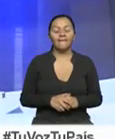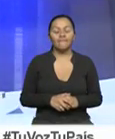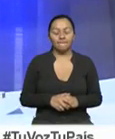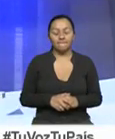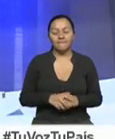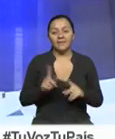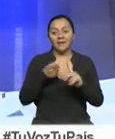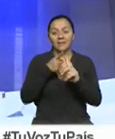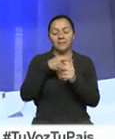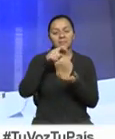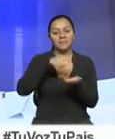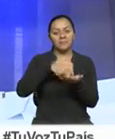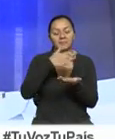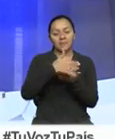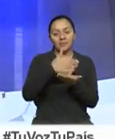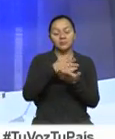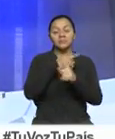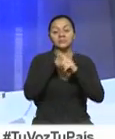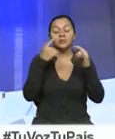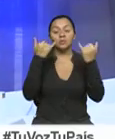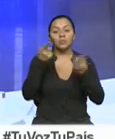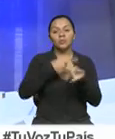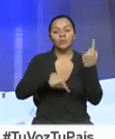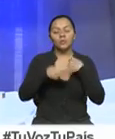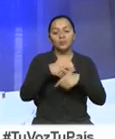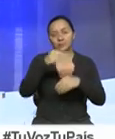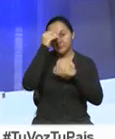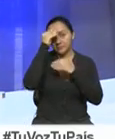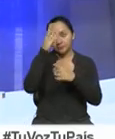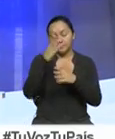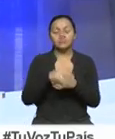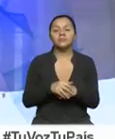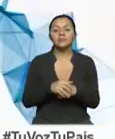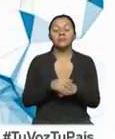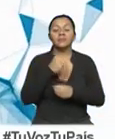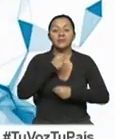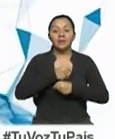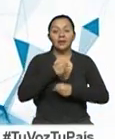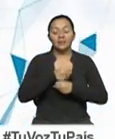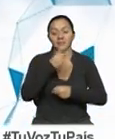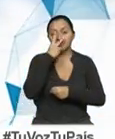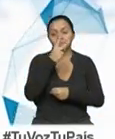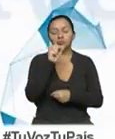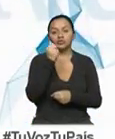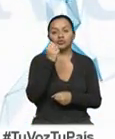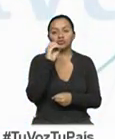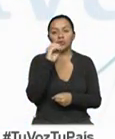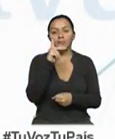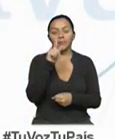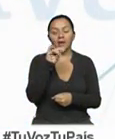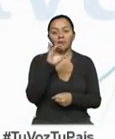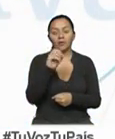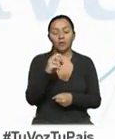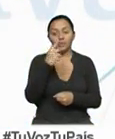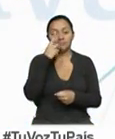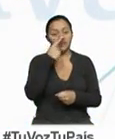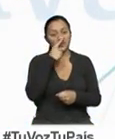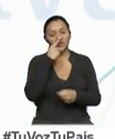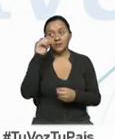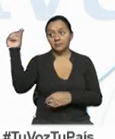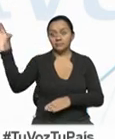Es tiempo de hacer una primera pausa, pero al volver le contaremos que la obra emblemática Sopladora ha captado el interés